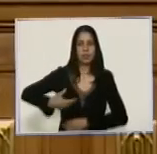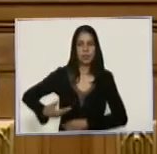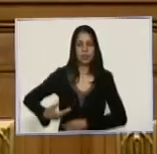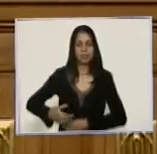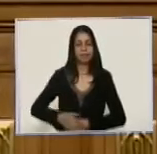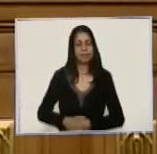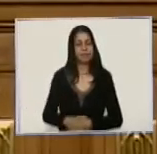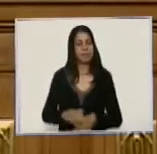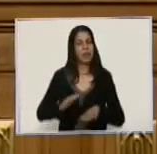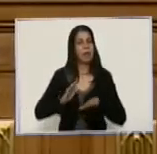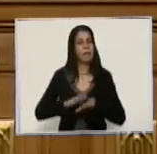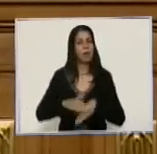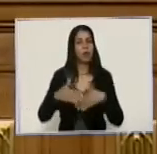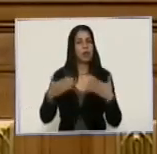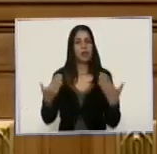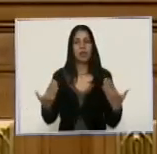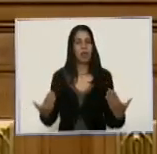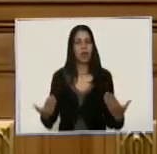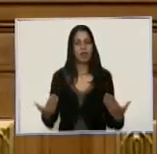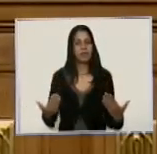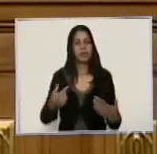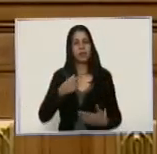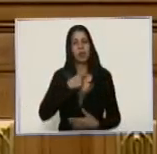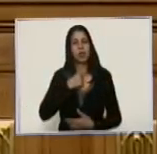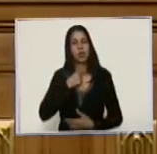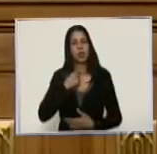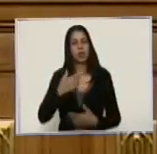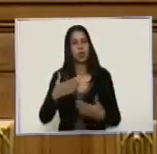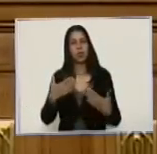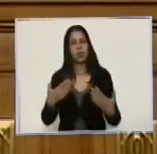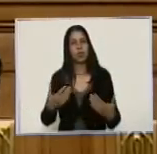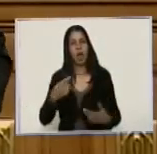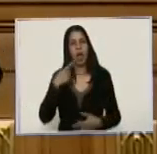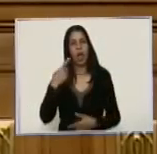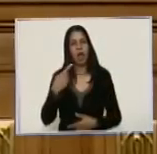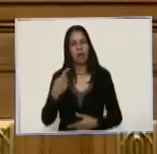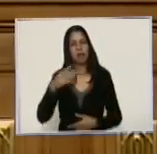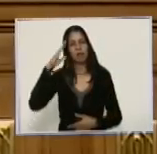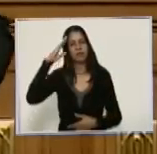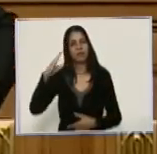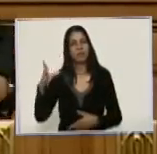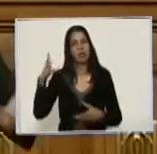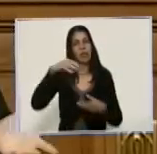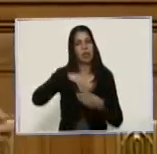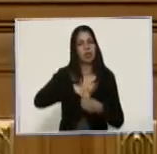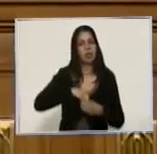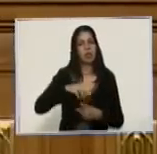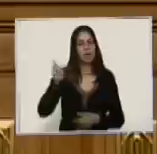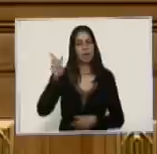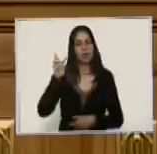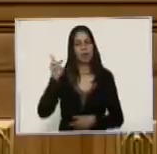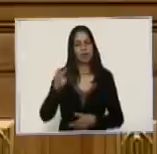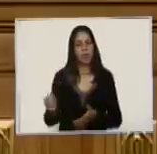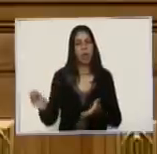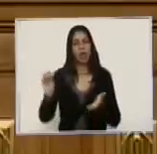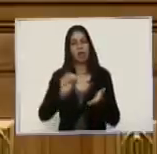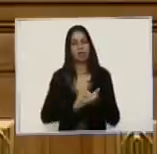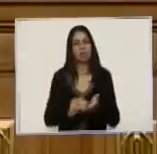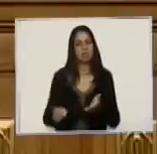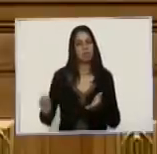Porque él le encanta, vuelvo y repito, le encanta decir intervención militar y sigue diciéndolo y lo sigue